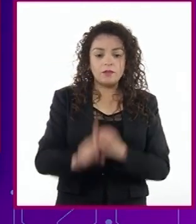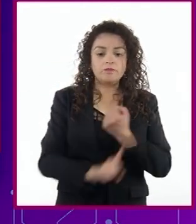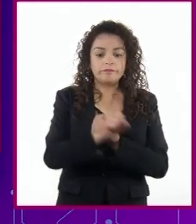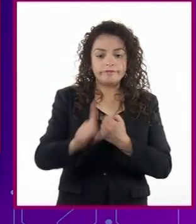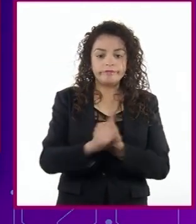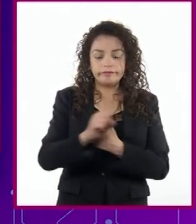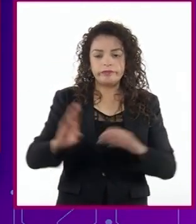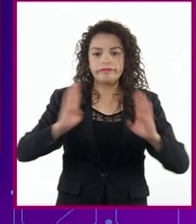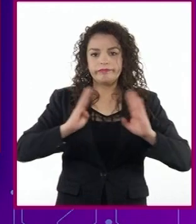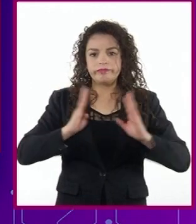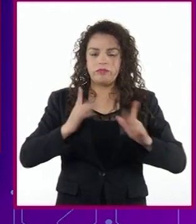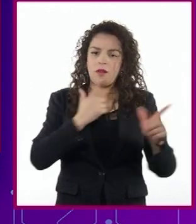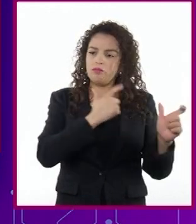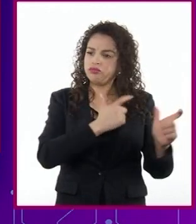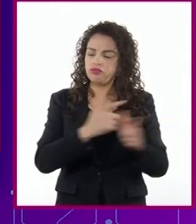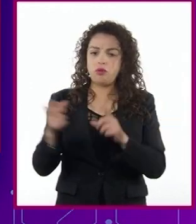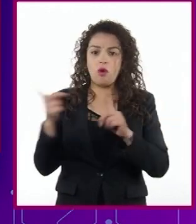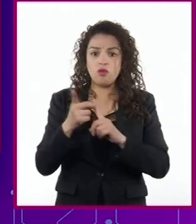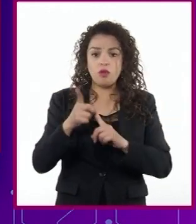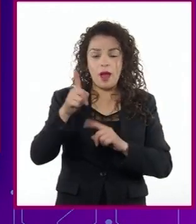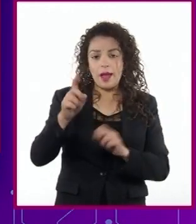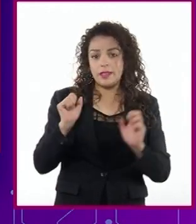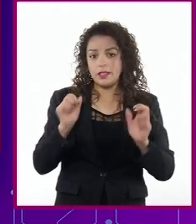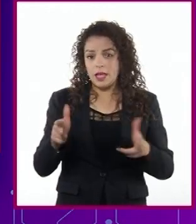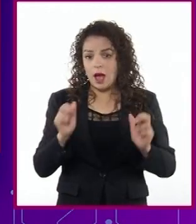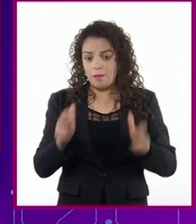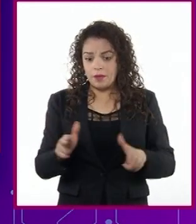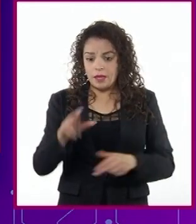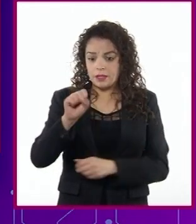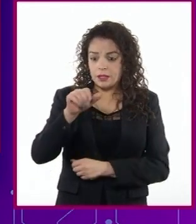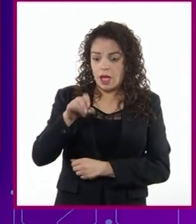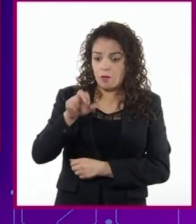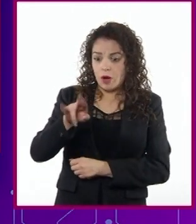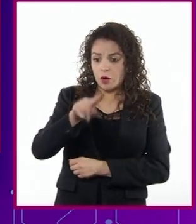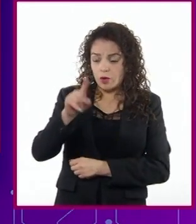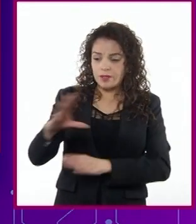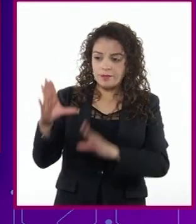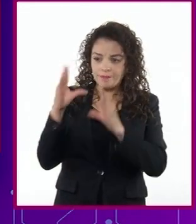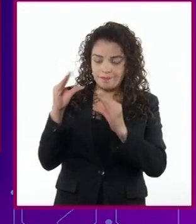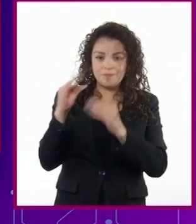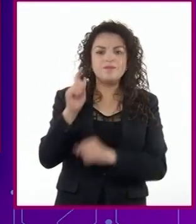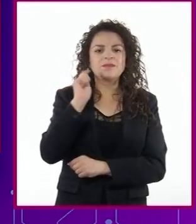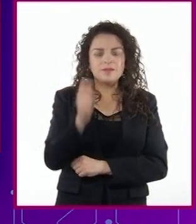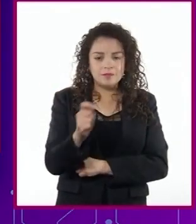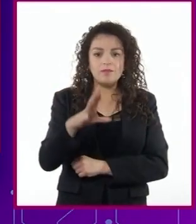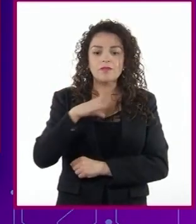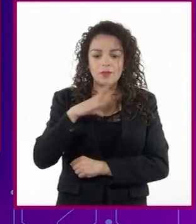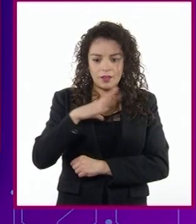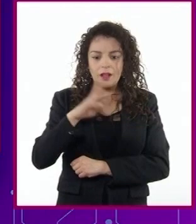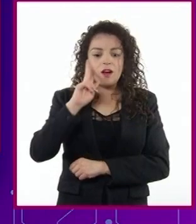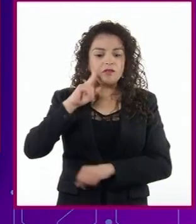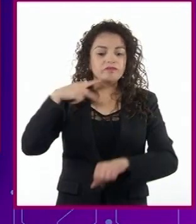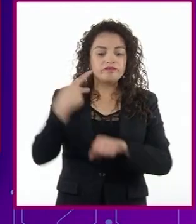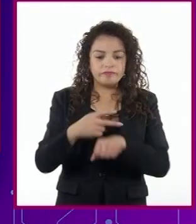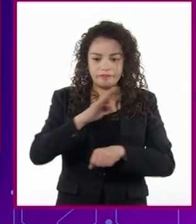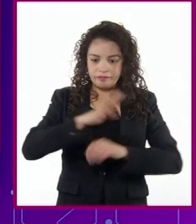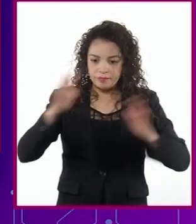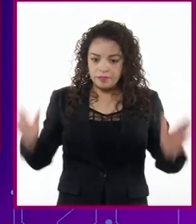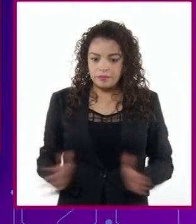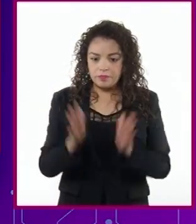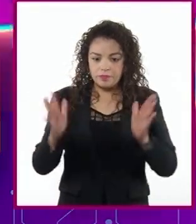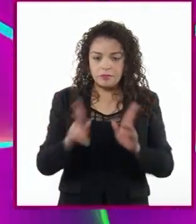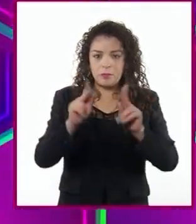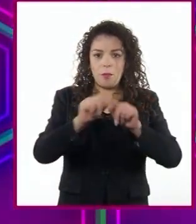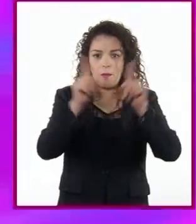armado en Chiapas. Samuel Ruiz nos enseñó que si hay voluntad, se puede transformar la sociedad en pro de la paz y del respeto